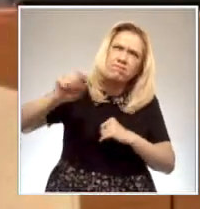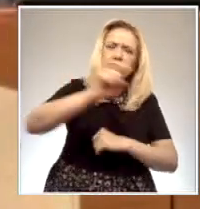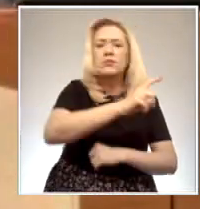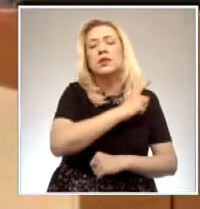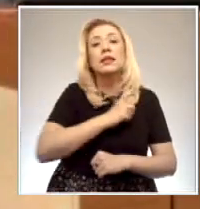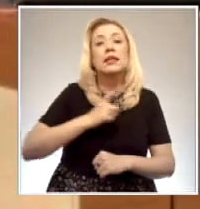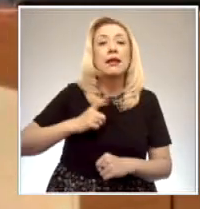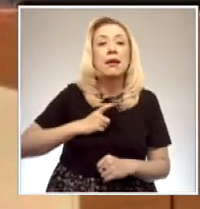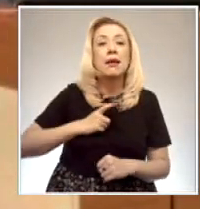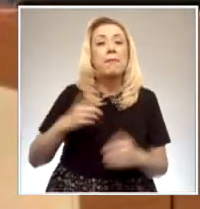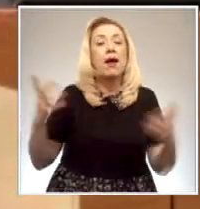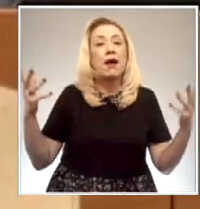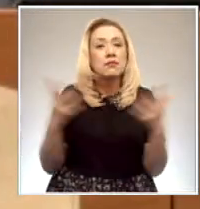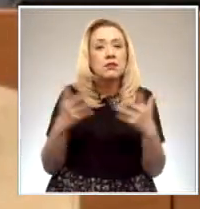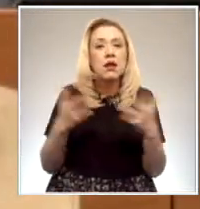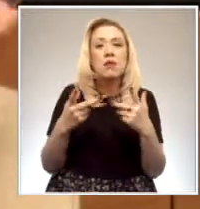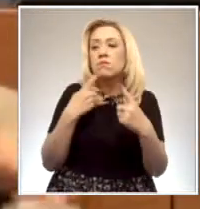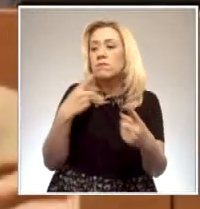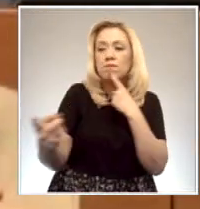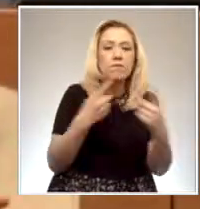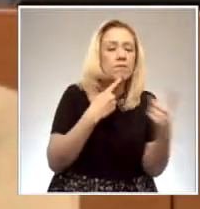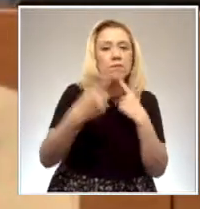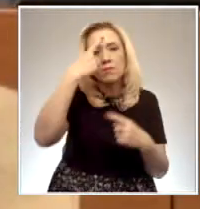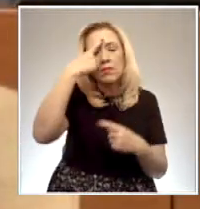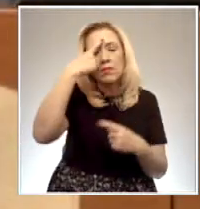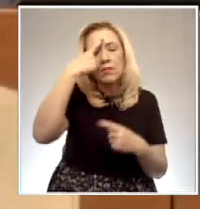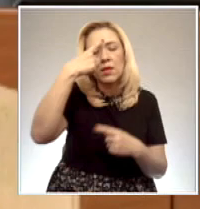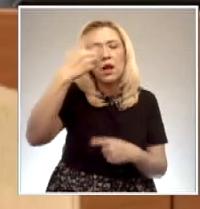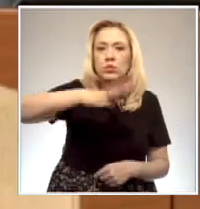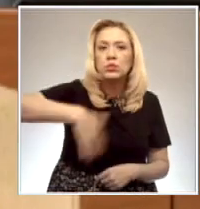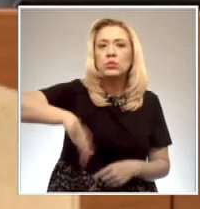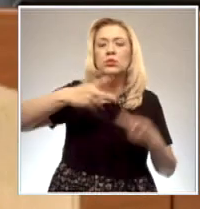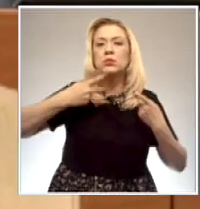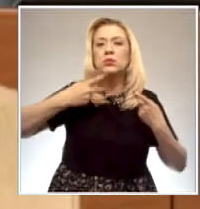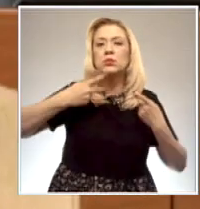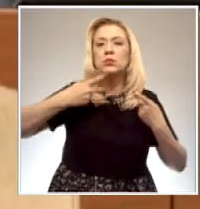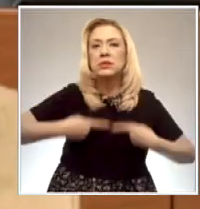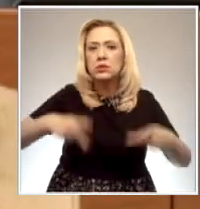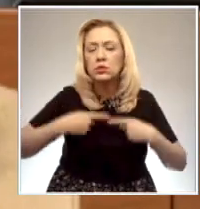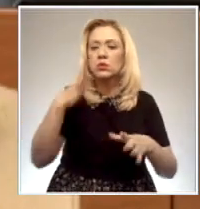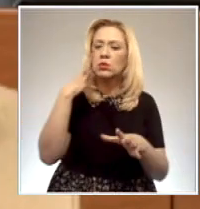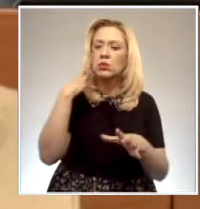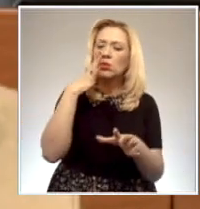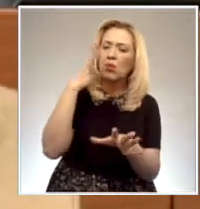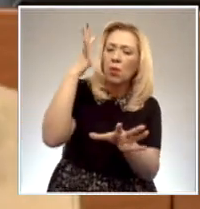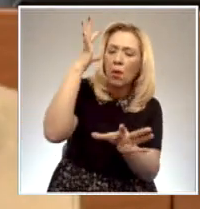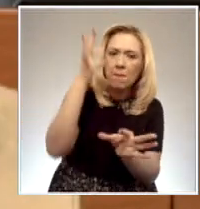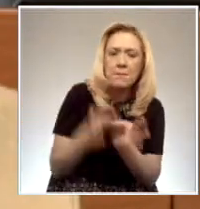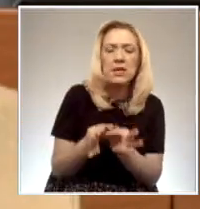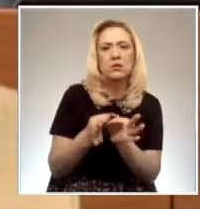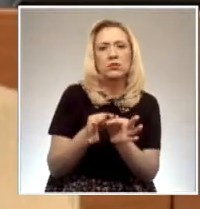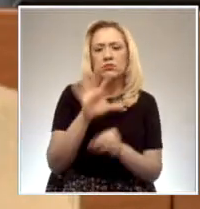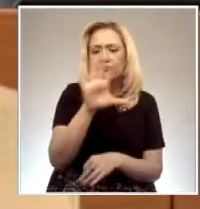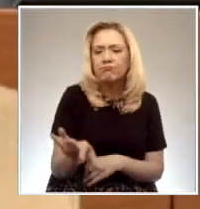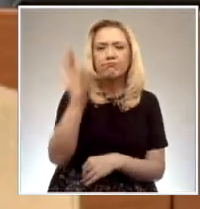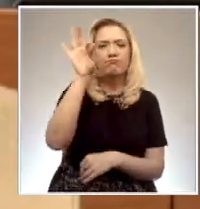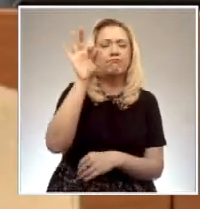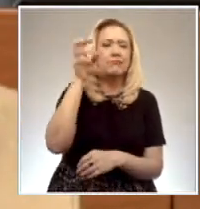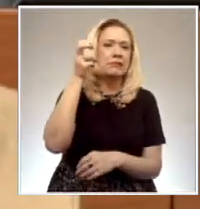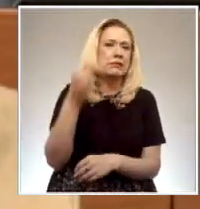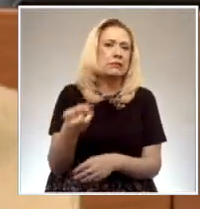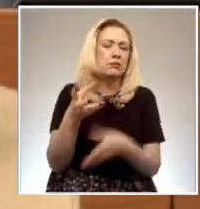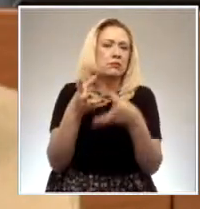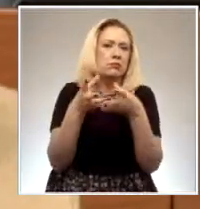hacer todo lo posible por coordinarse de manera satisfactoria, abierta y comprometida en todo lo posible por encontrar a la